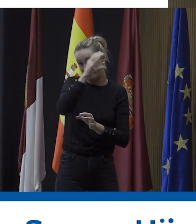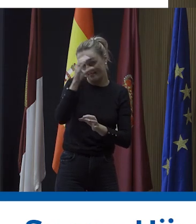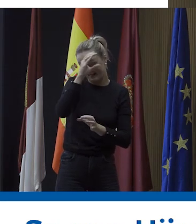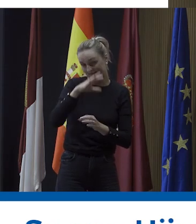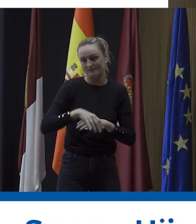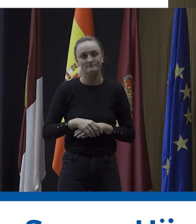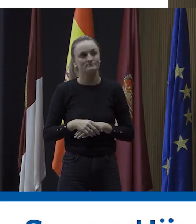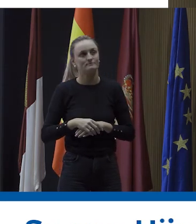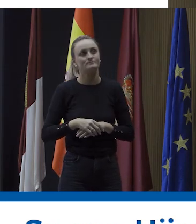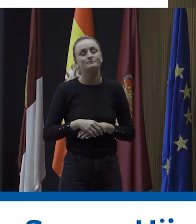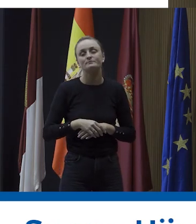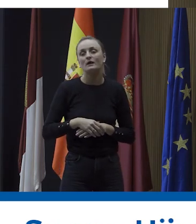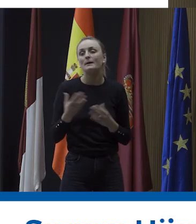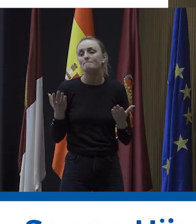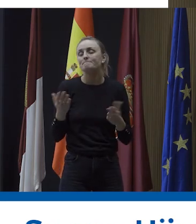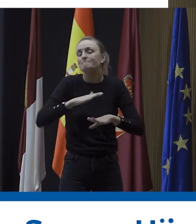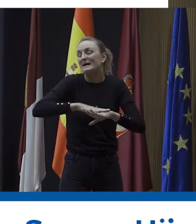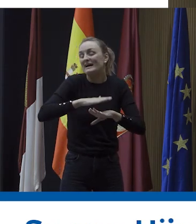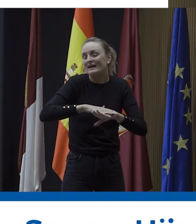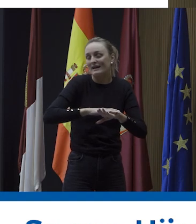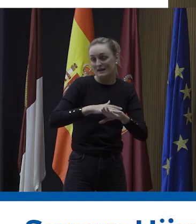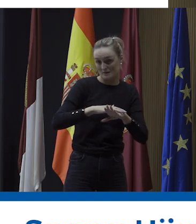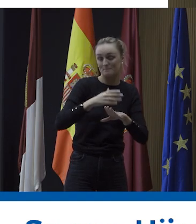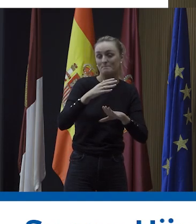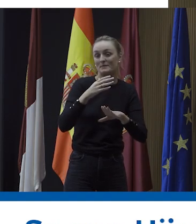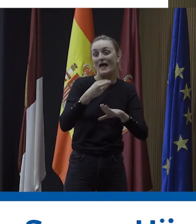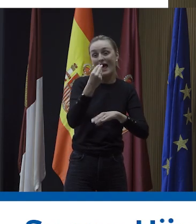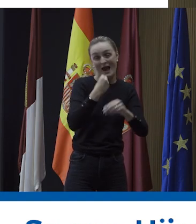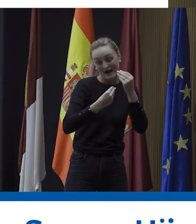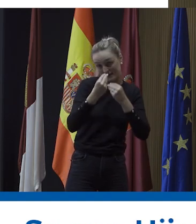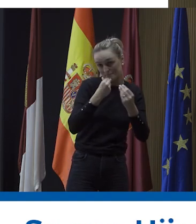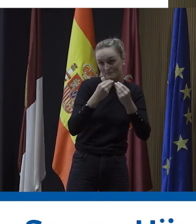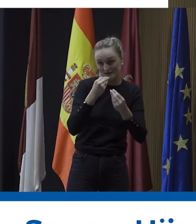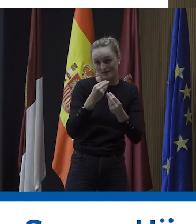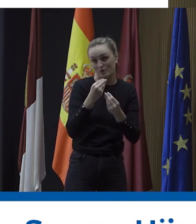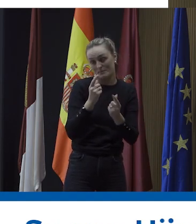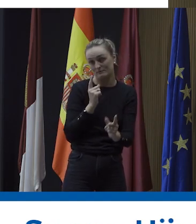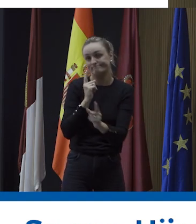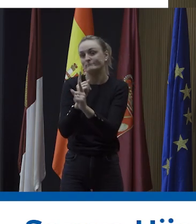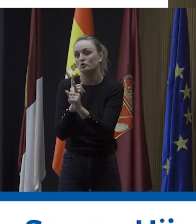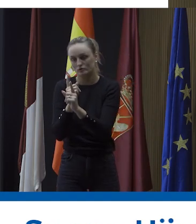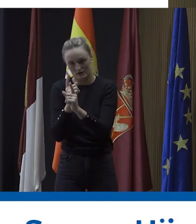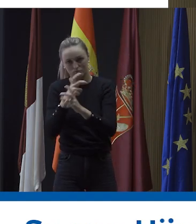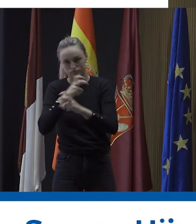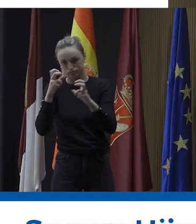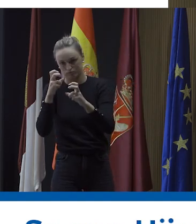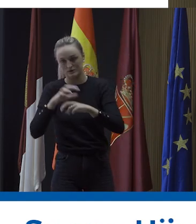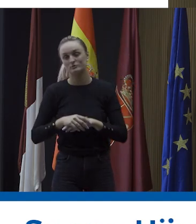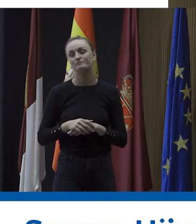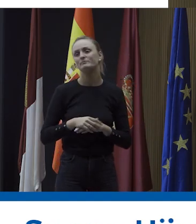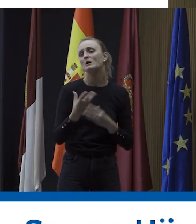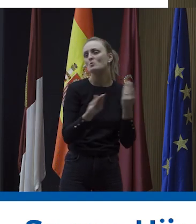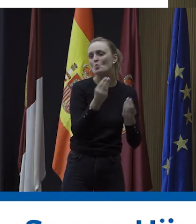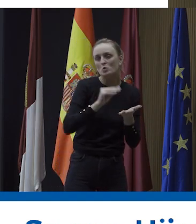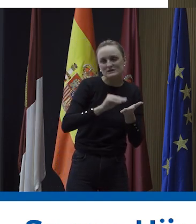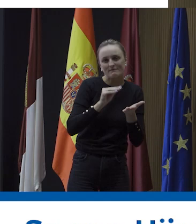¿vale? Para combatir la obesidad y el sobrepeso, la alimentación, ¿vale? ¿Qué pasa? Que claro, muchas veces cuanto más mayores somos, más nos